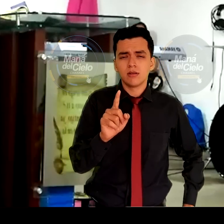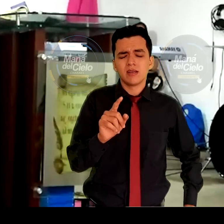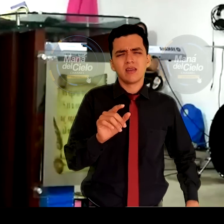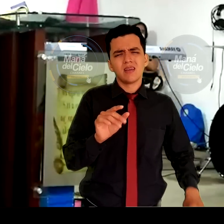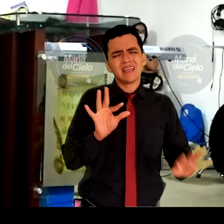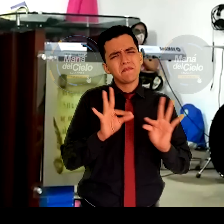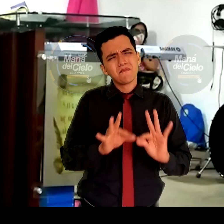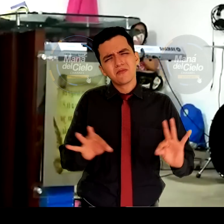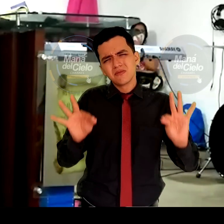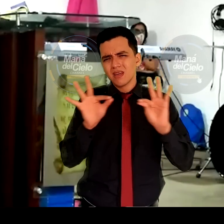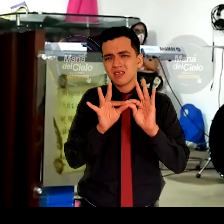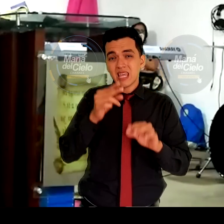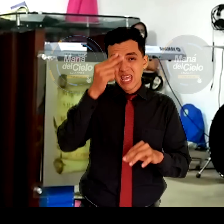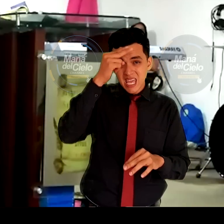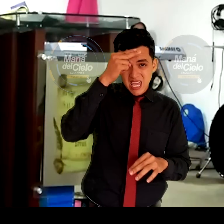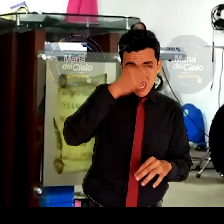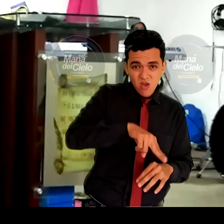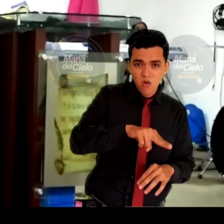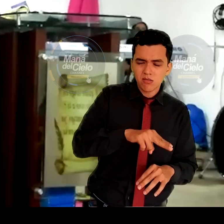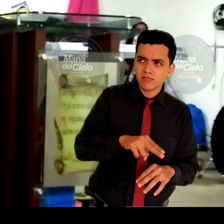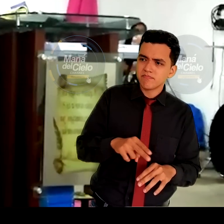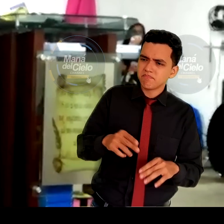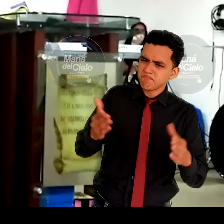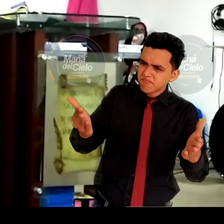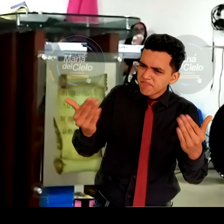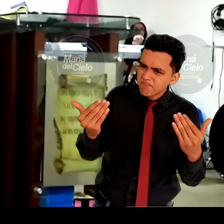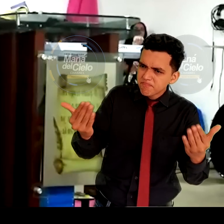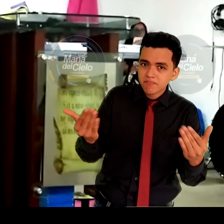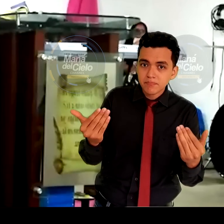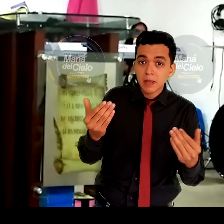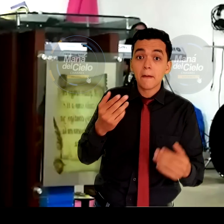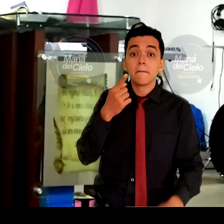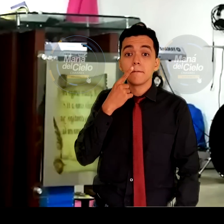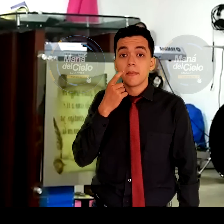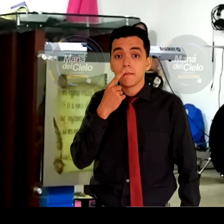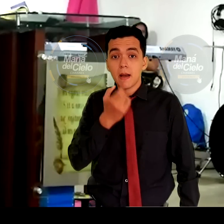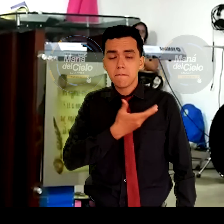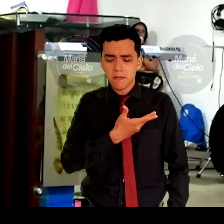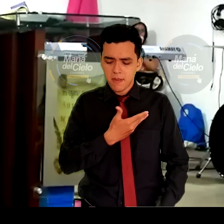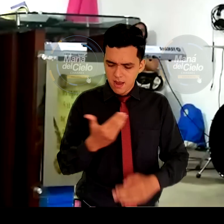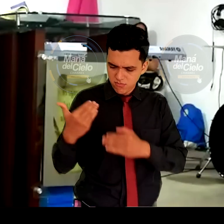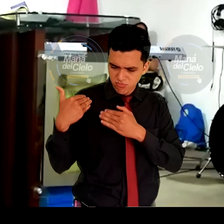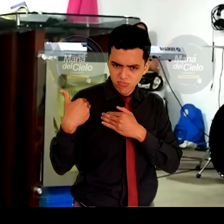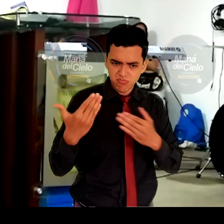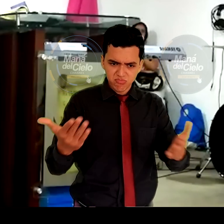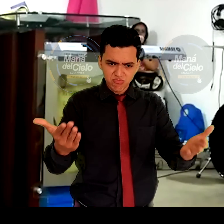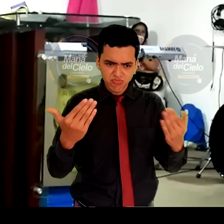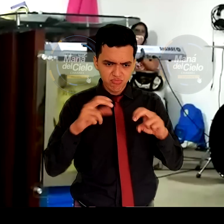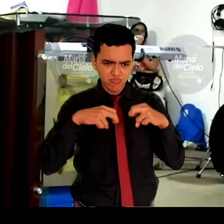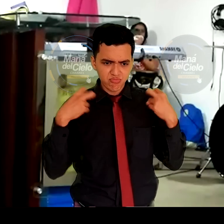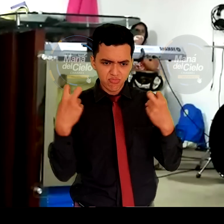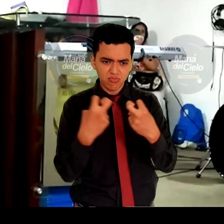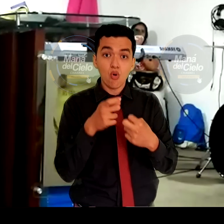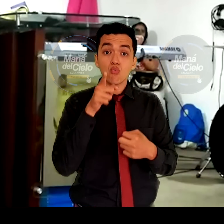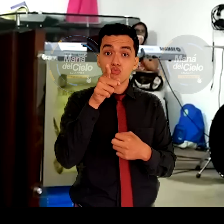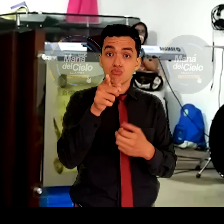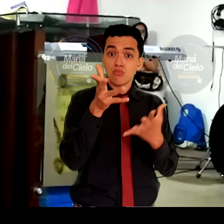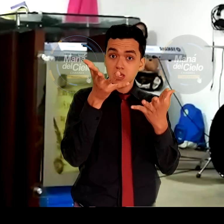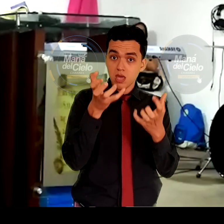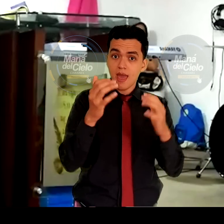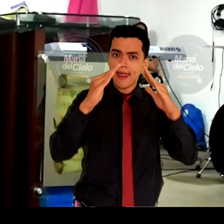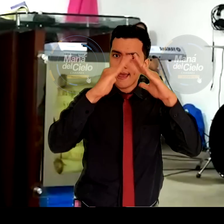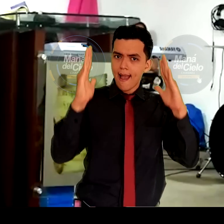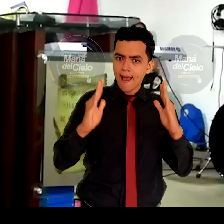los hijos puedan sentir que papá y mamá los reúnen en casa. Vea, hermano, si usted quiere que ese hogar viva en armonía, en comunión,